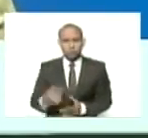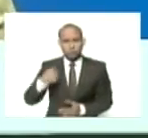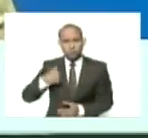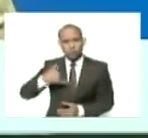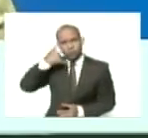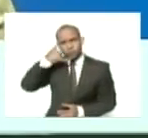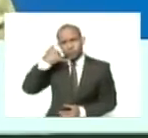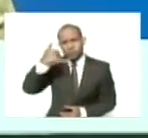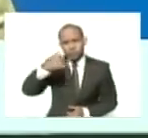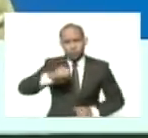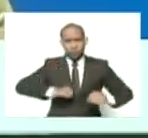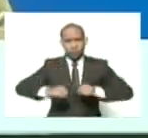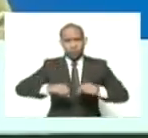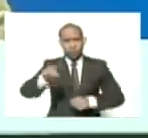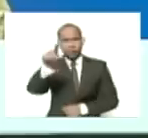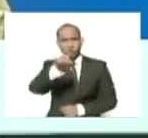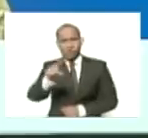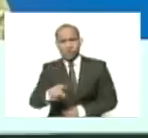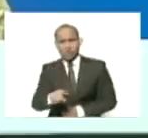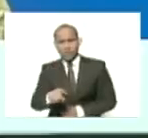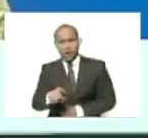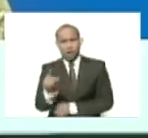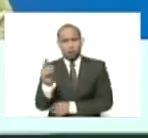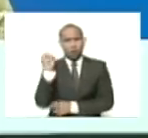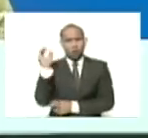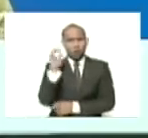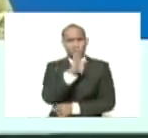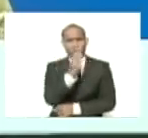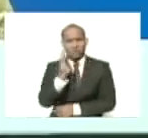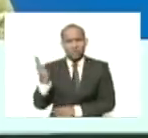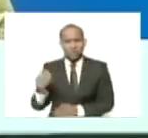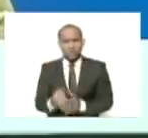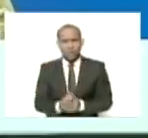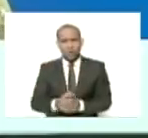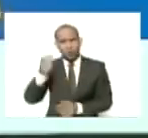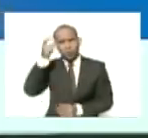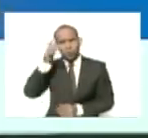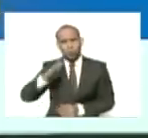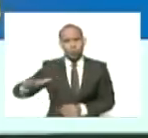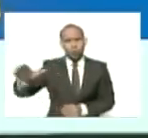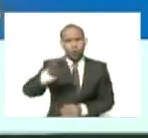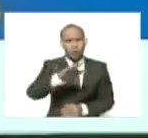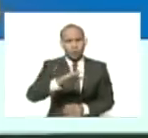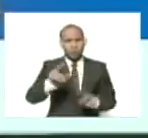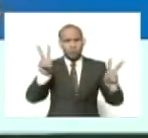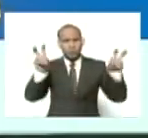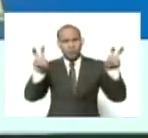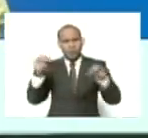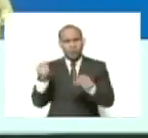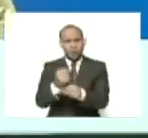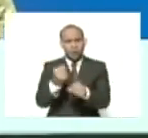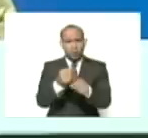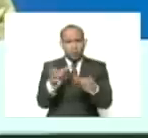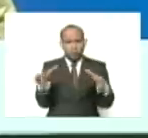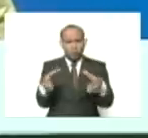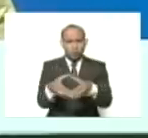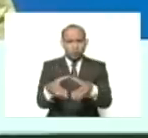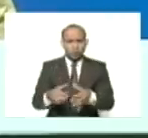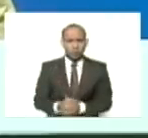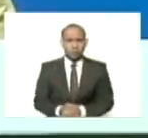telefónica al movimiento sindical, al Congreso Bicentenario de los Pueblos Capítulo Trabajadores,